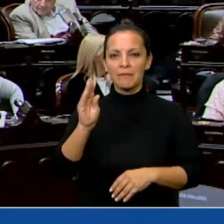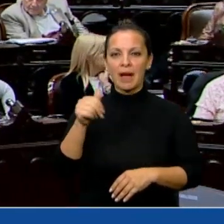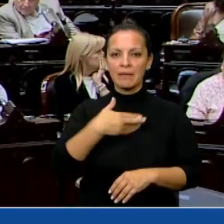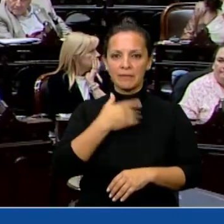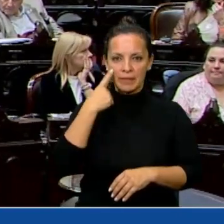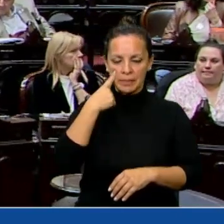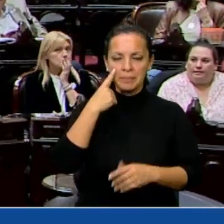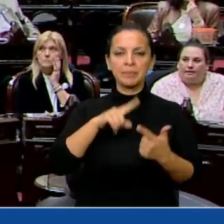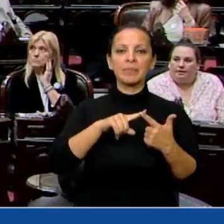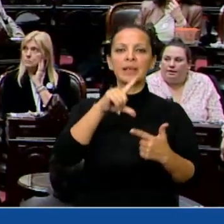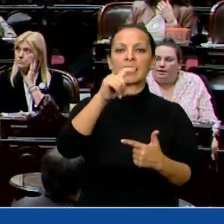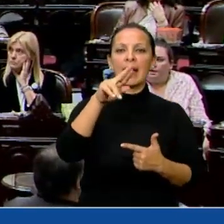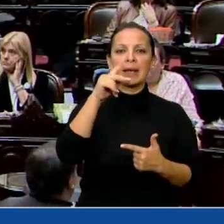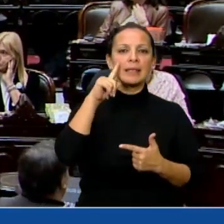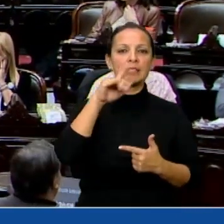diputada Carrizo,